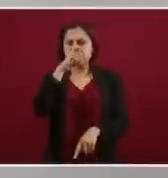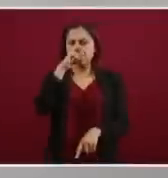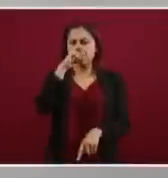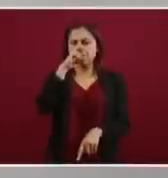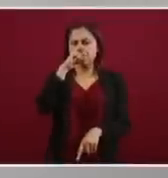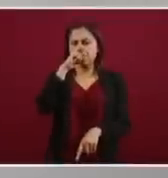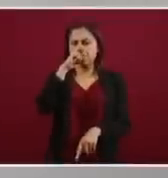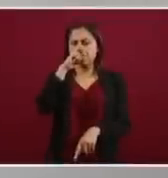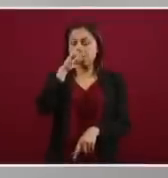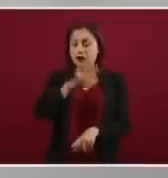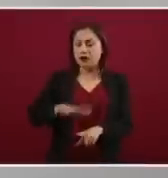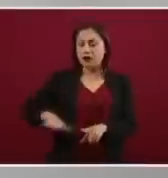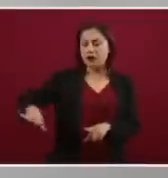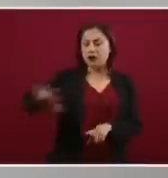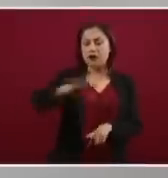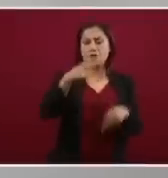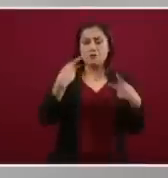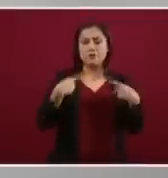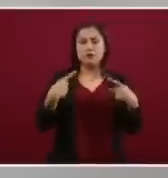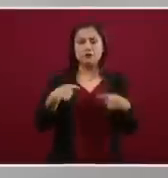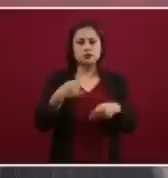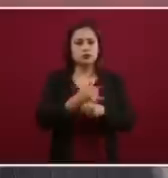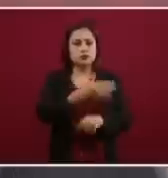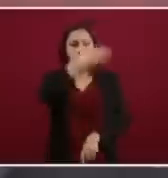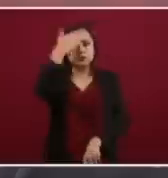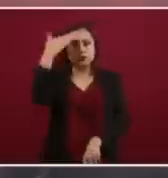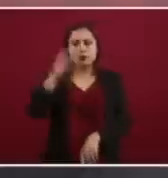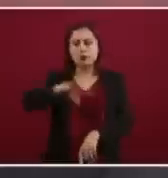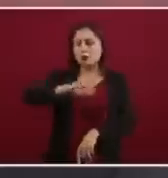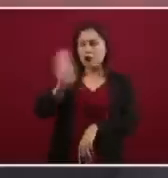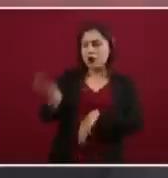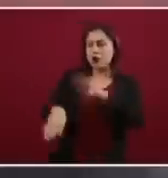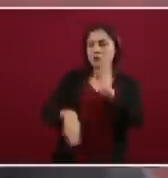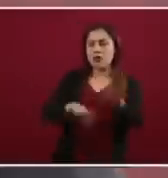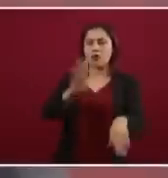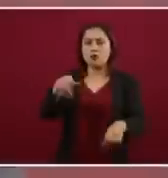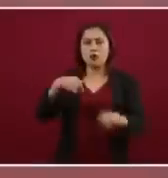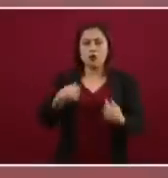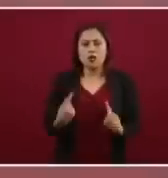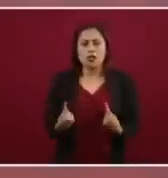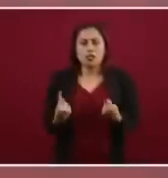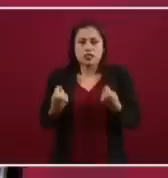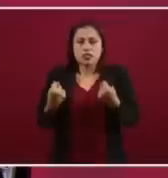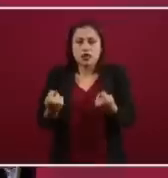de gente inocente, pues eso sí,